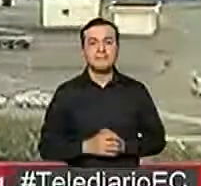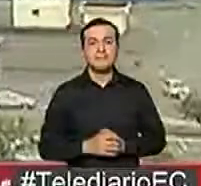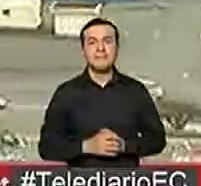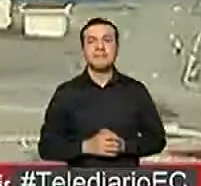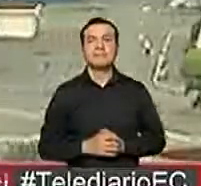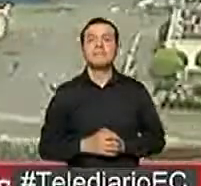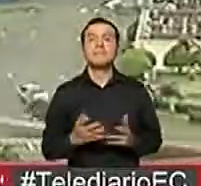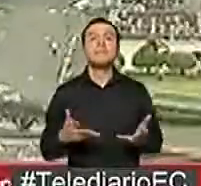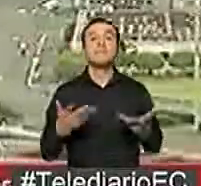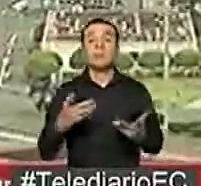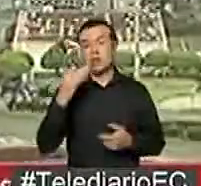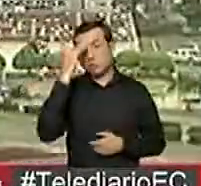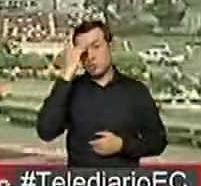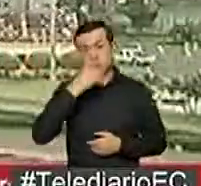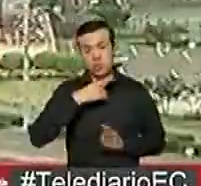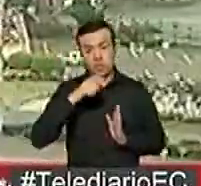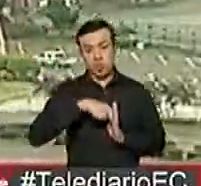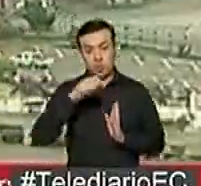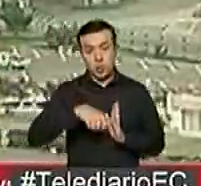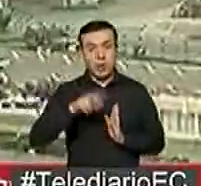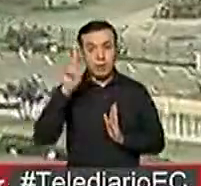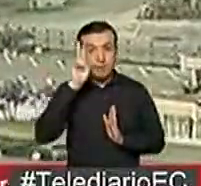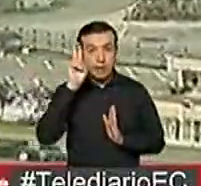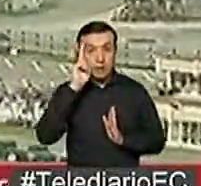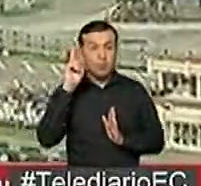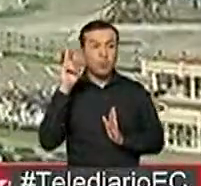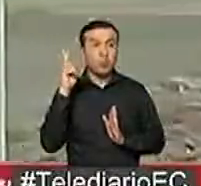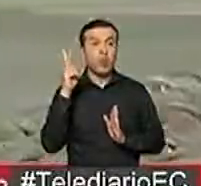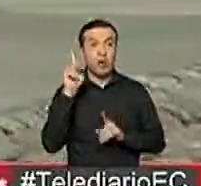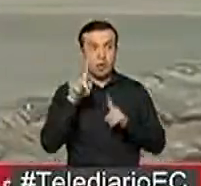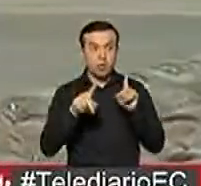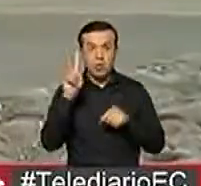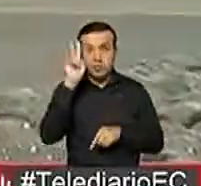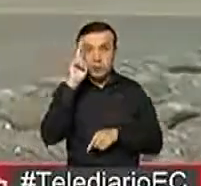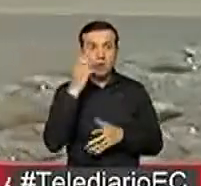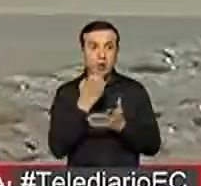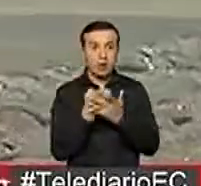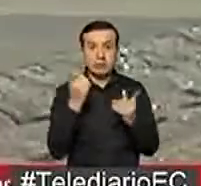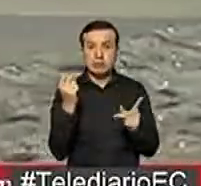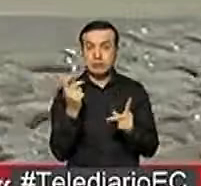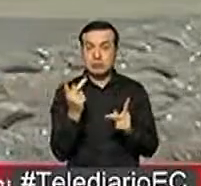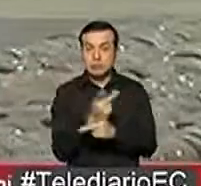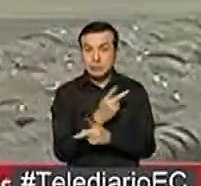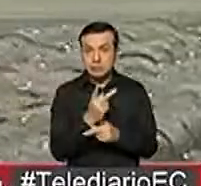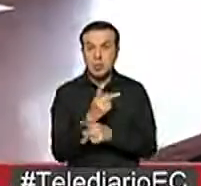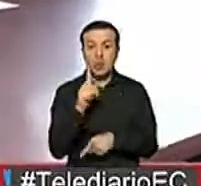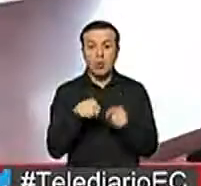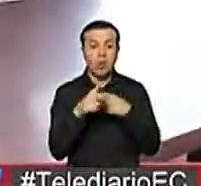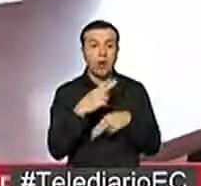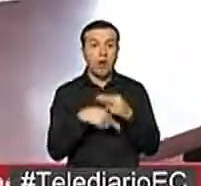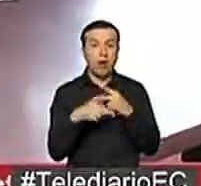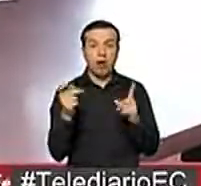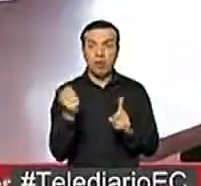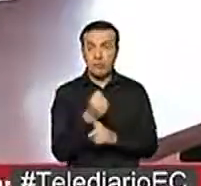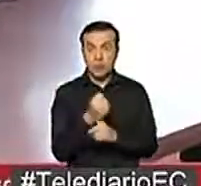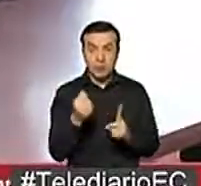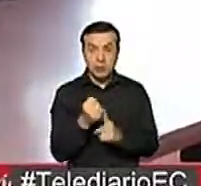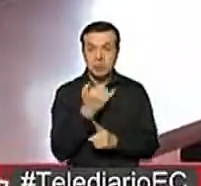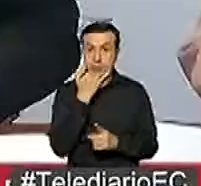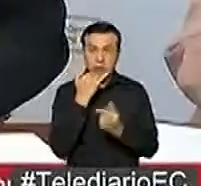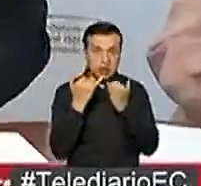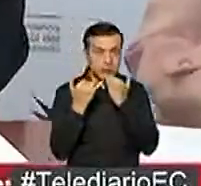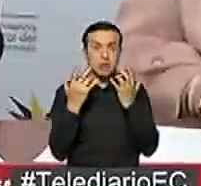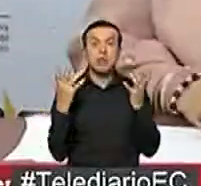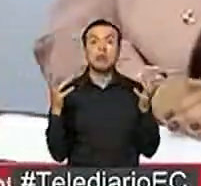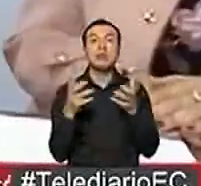Evitar a través de fallos judiciales abusos de operadores económicos que van en contra de la libre competencia de mercado es el objetivo del convenio